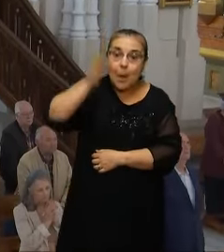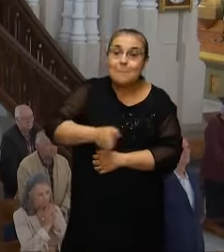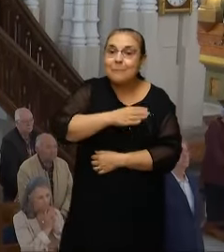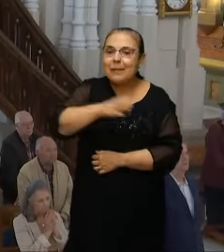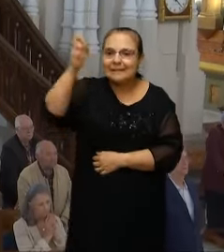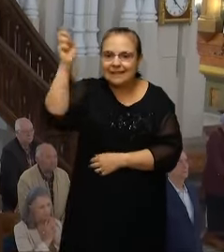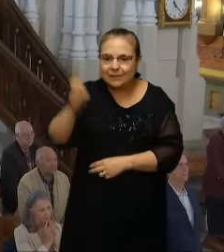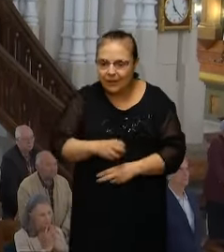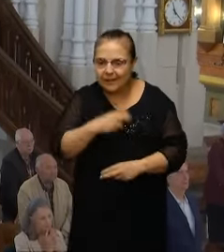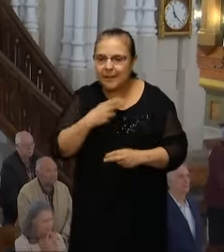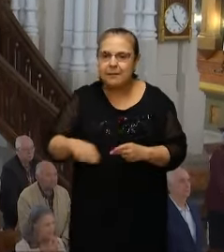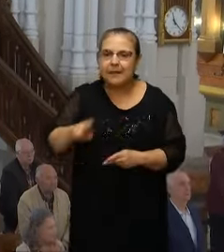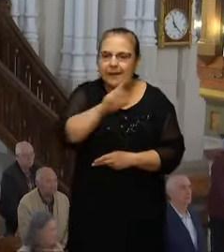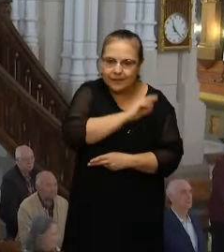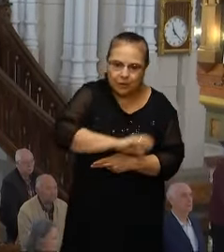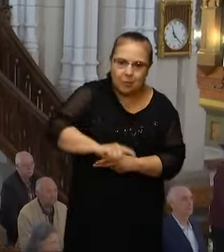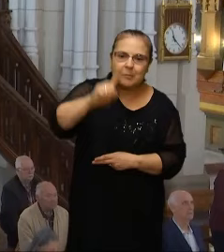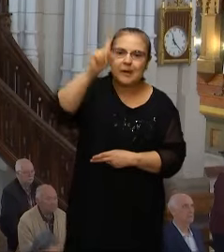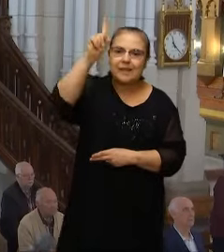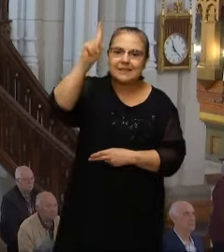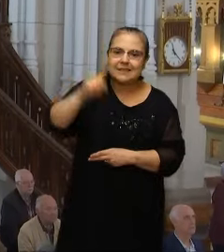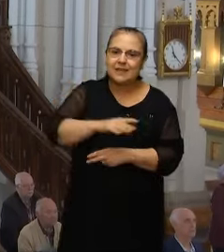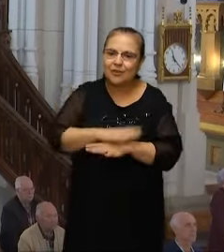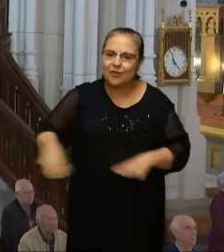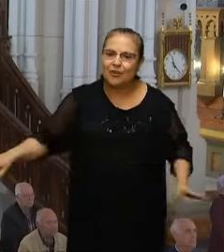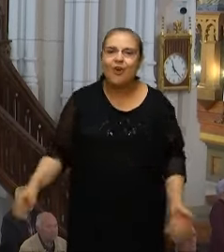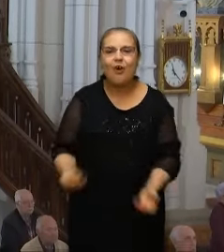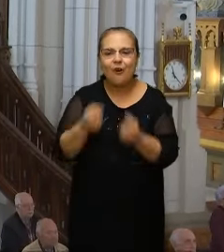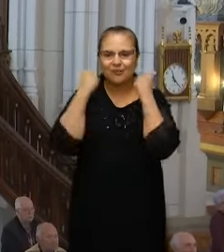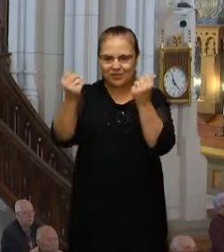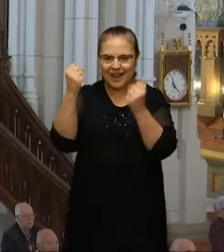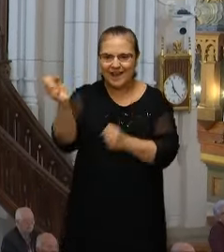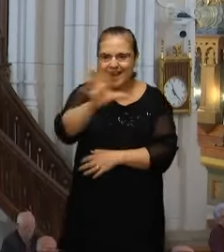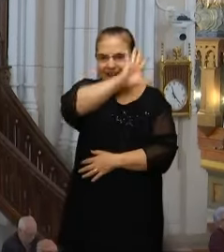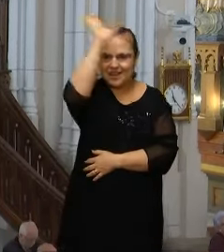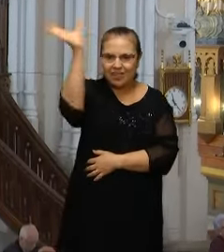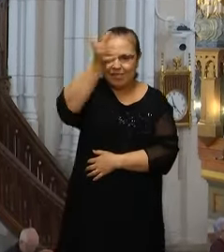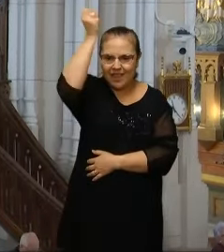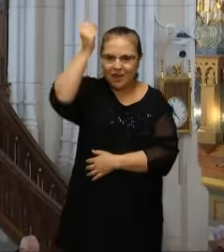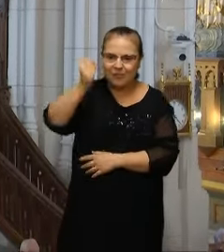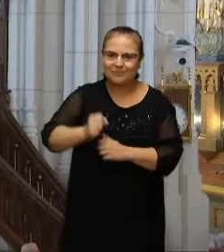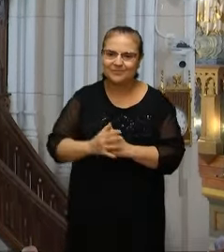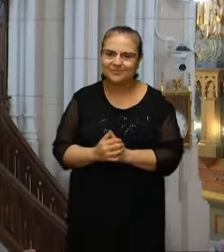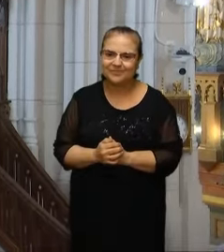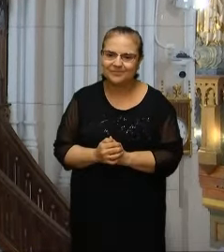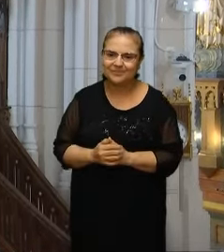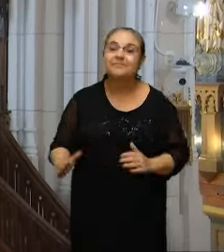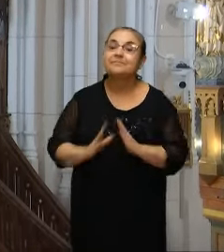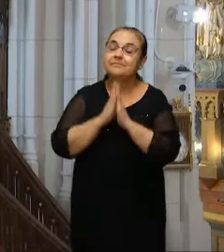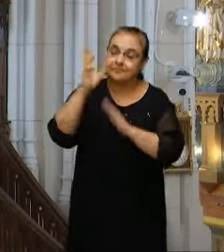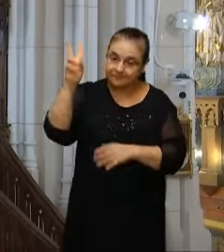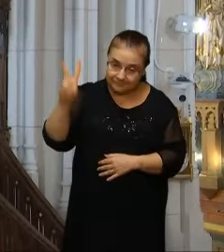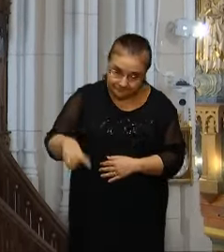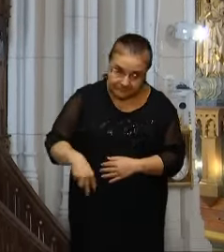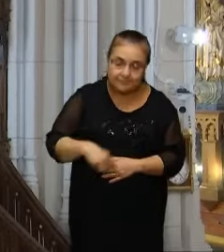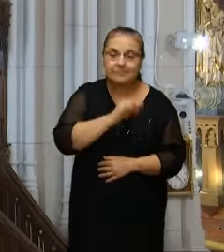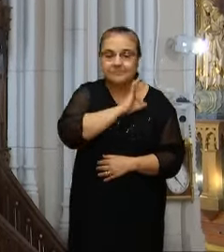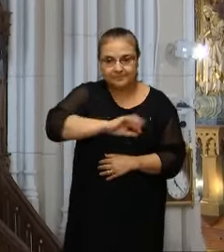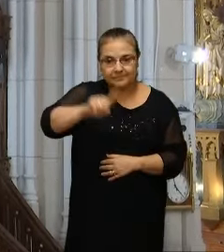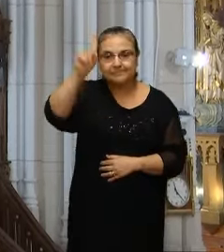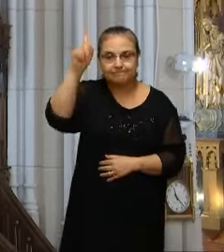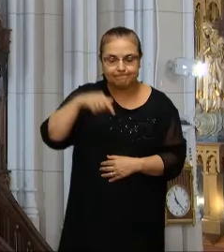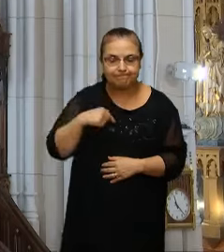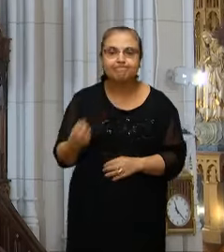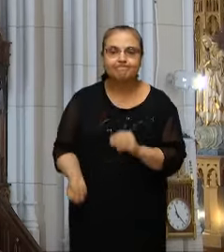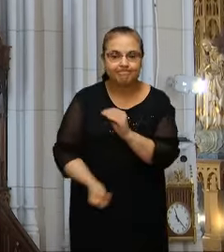cielo bendito el que viene en el nombre del Señor hosana en el cielo Santo Eres en